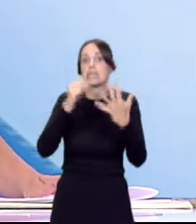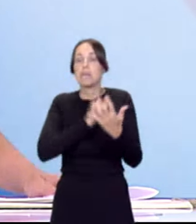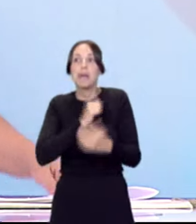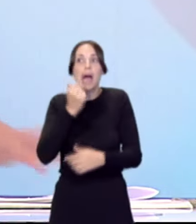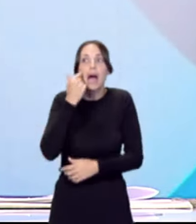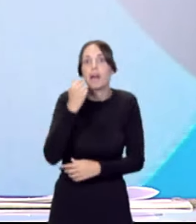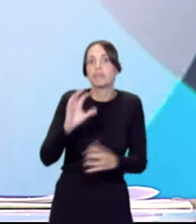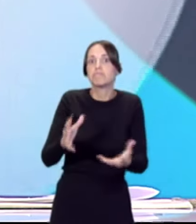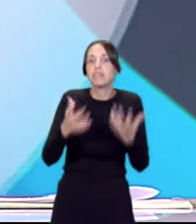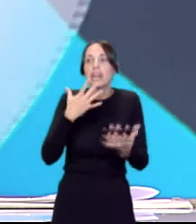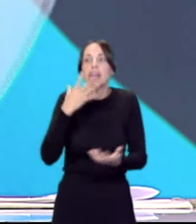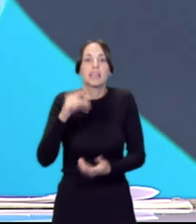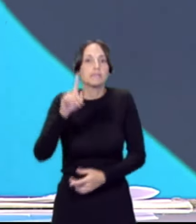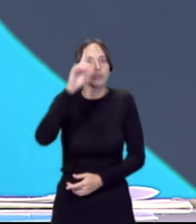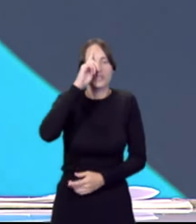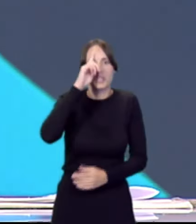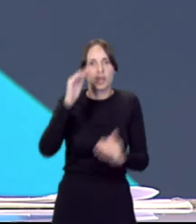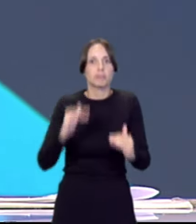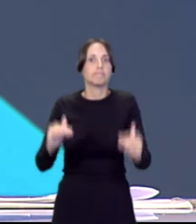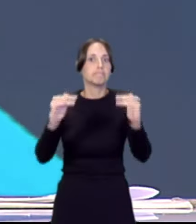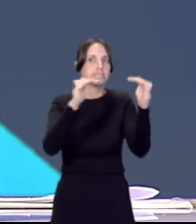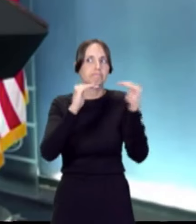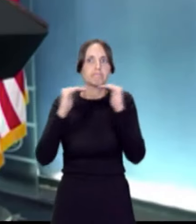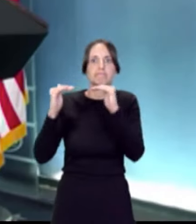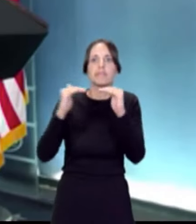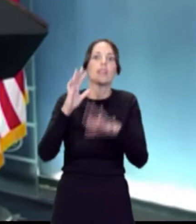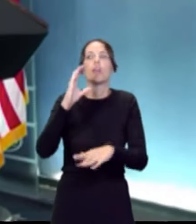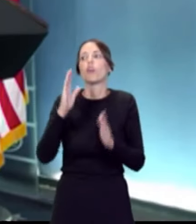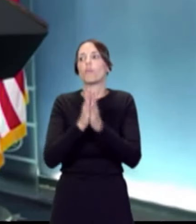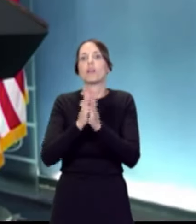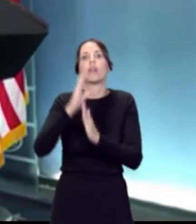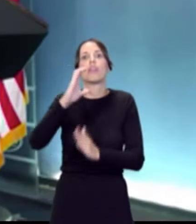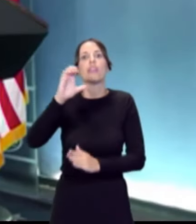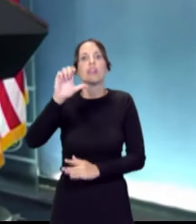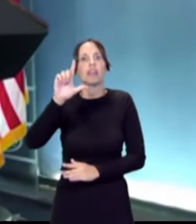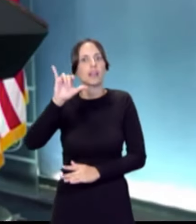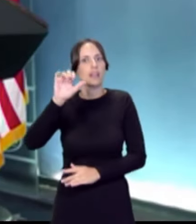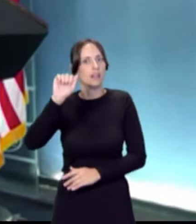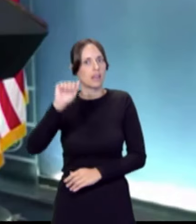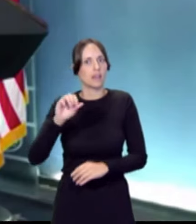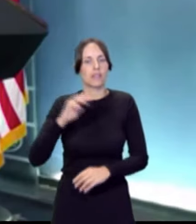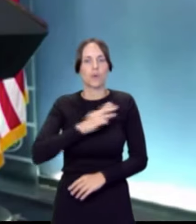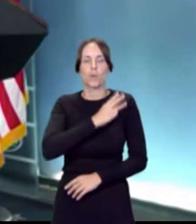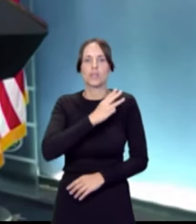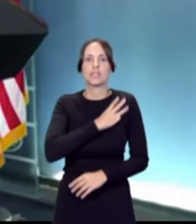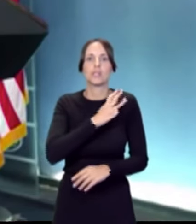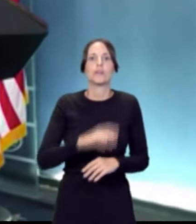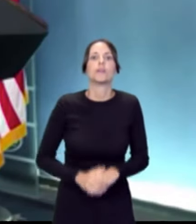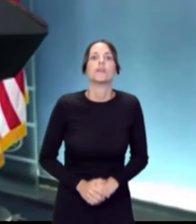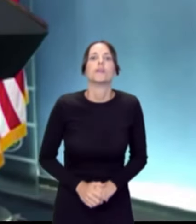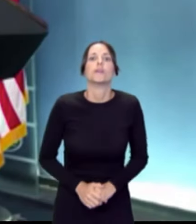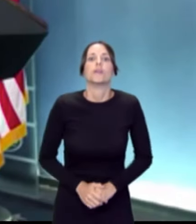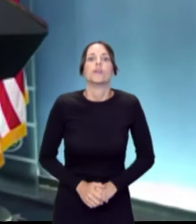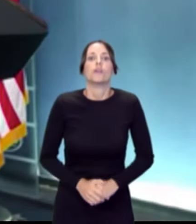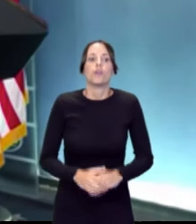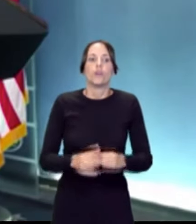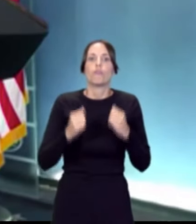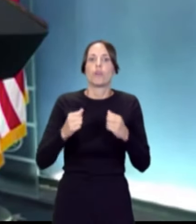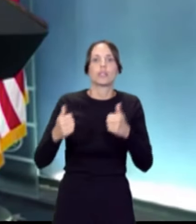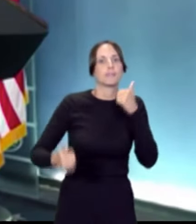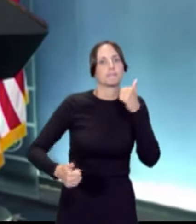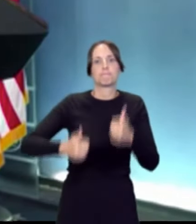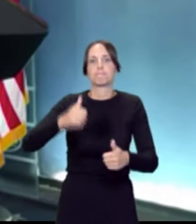Tiene más detalles Celia Mendoza desde Washington. Celia Mendoza. Se intensifica la contienda electoral en los Estados